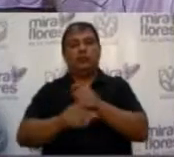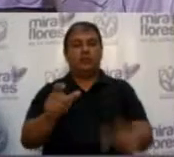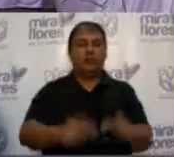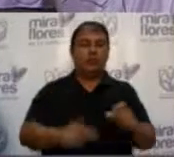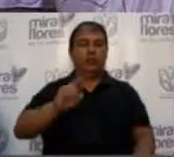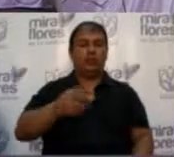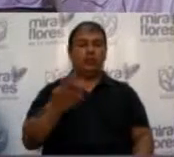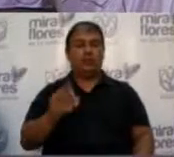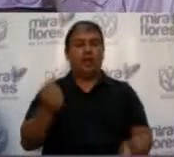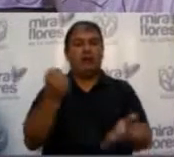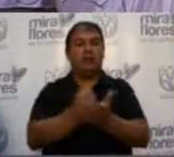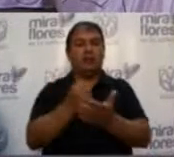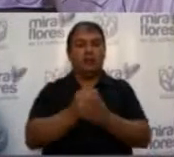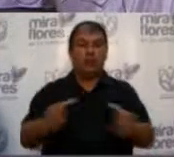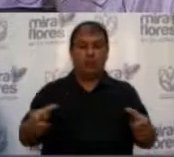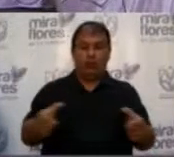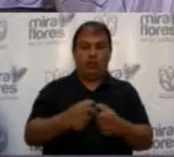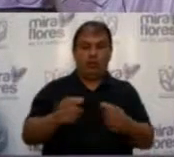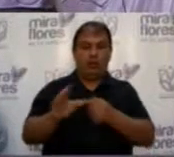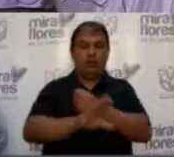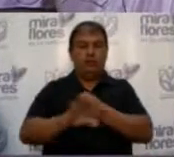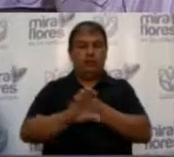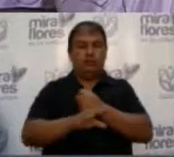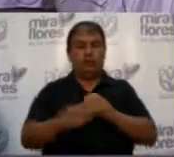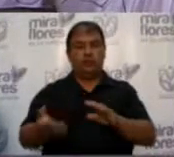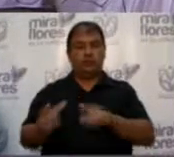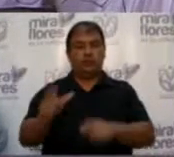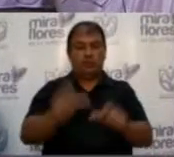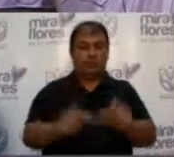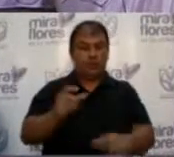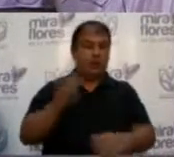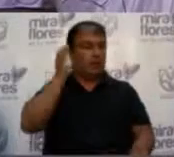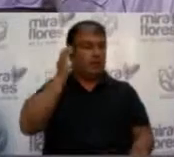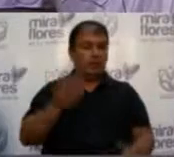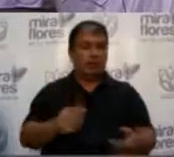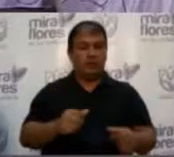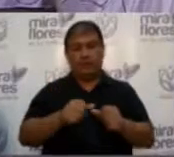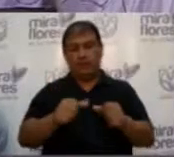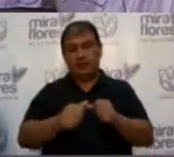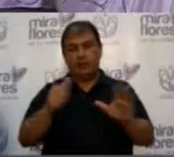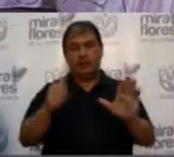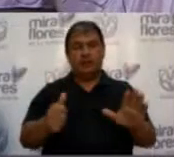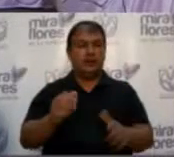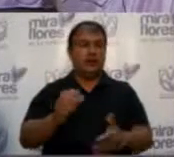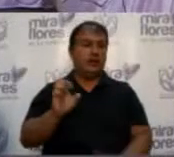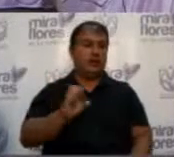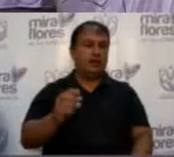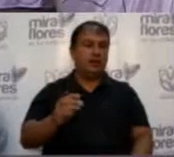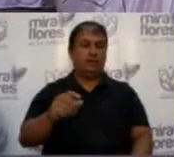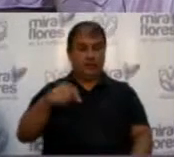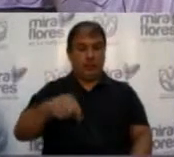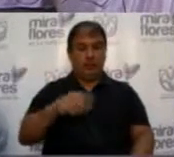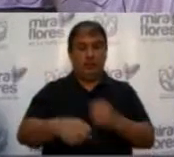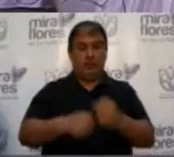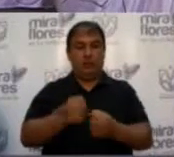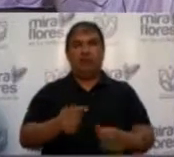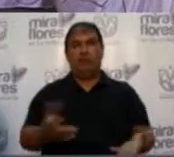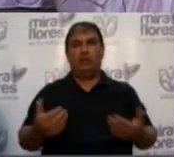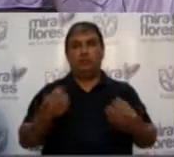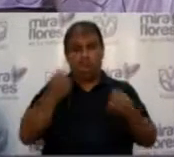2017, aprobado por el Comité de Seguridad Ciudadana de Miraflores, según acta de fecha 6 de enero del presente año, en cumplimiento